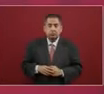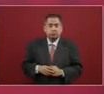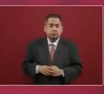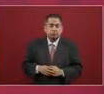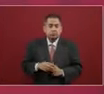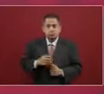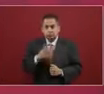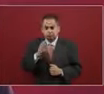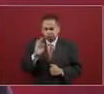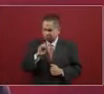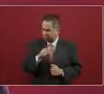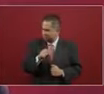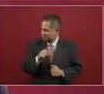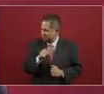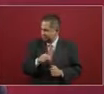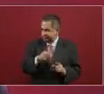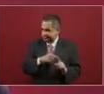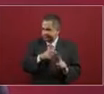fue